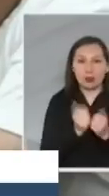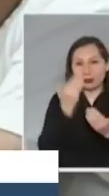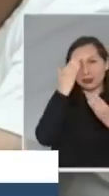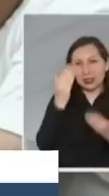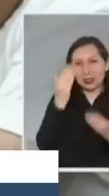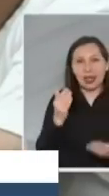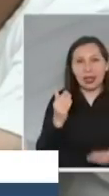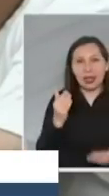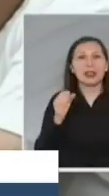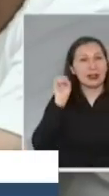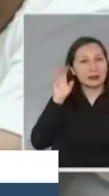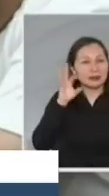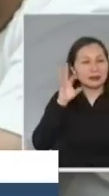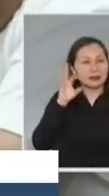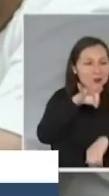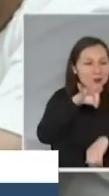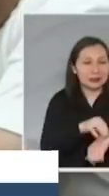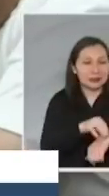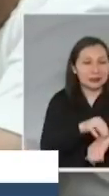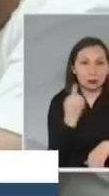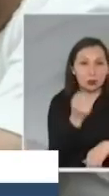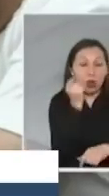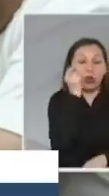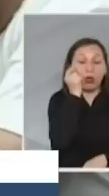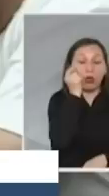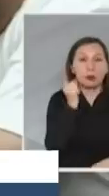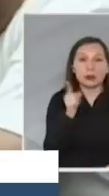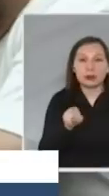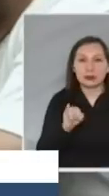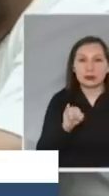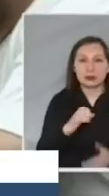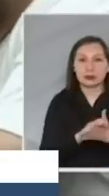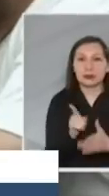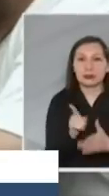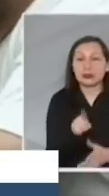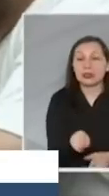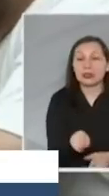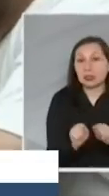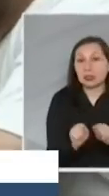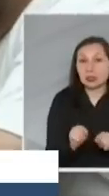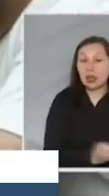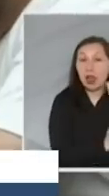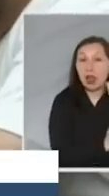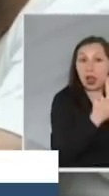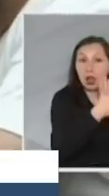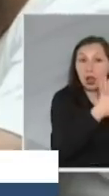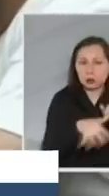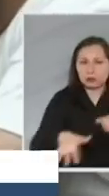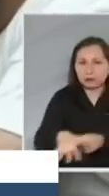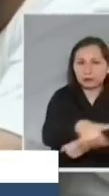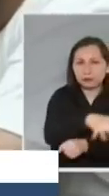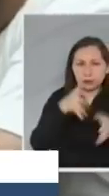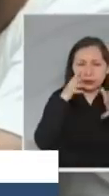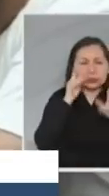saludo, a Isquia Siches. Y nos dimos cuenta de que la situación en la Araucanía hay que abordarla